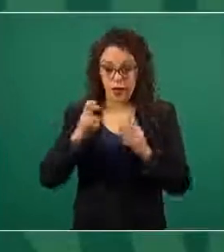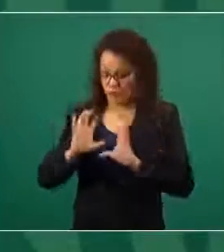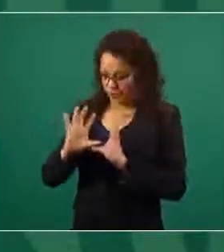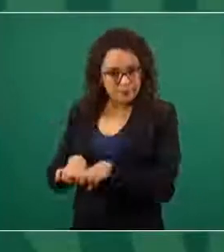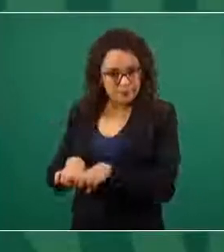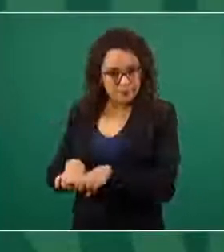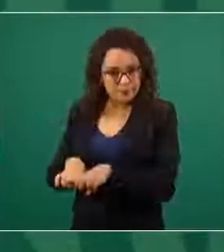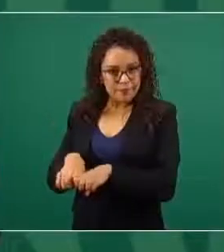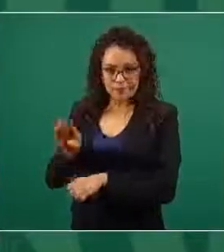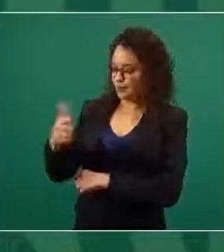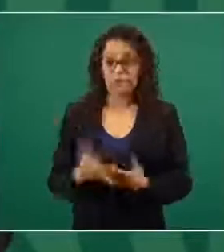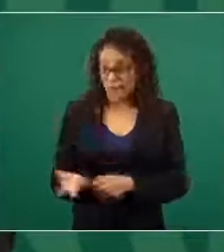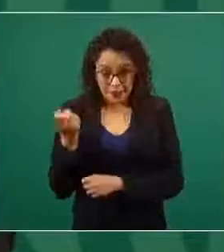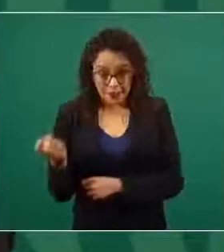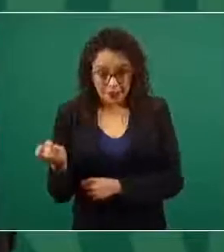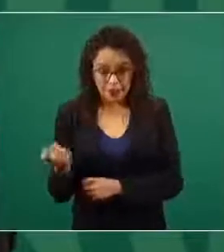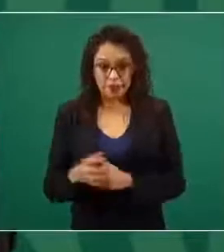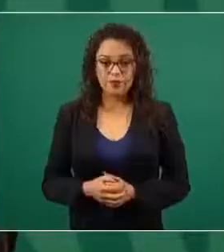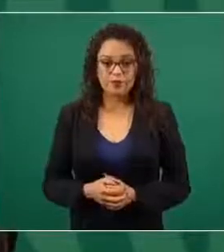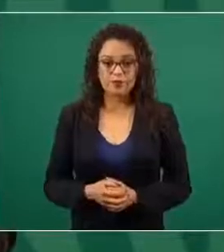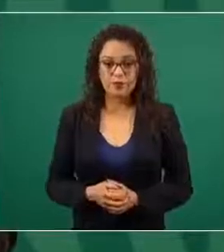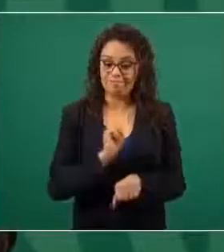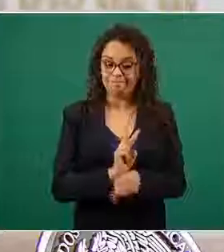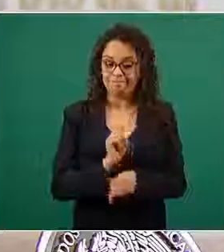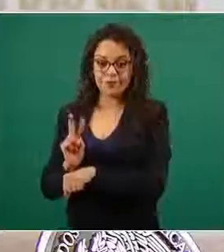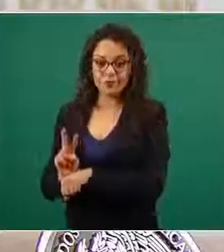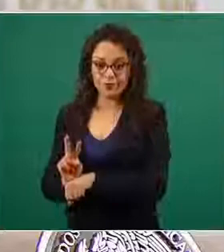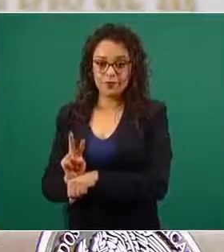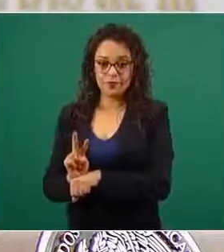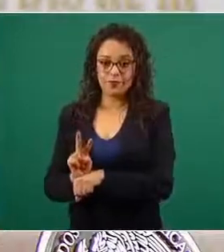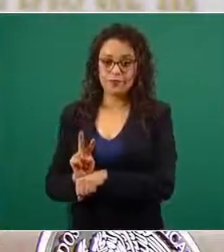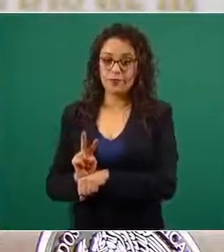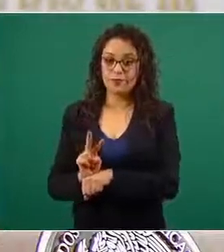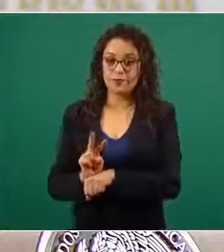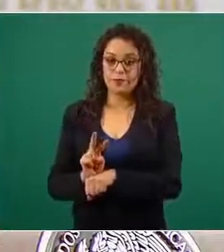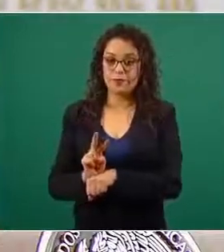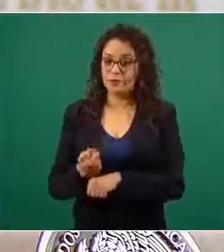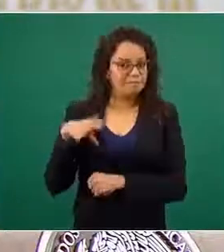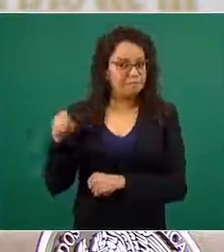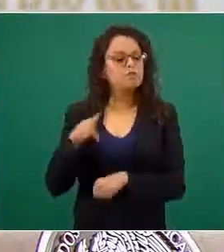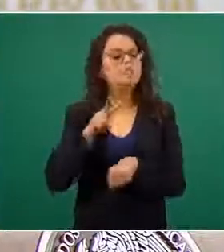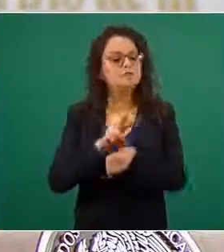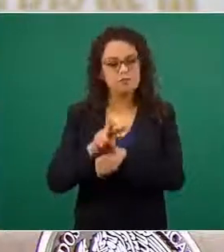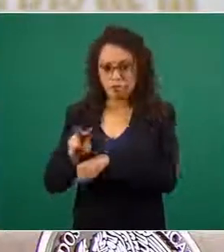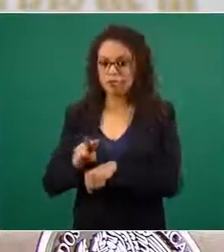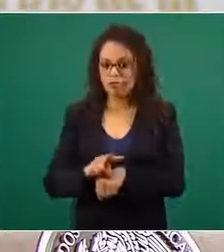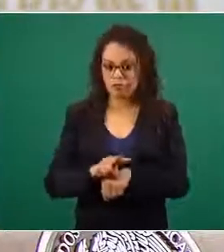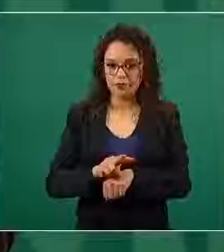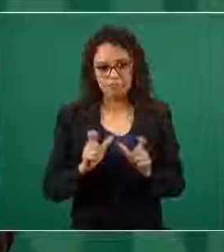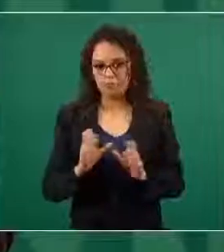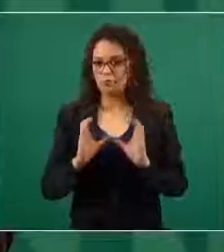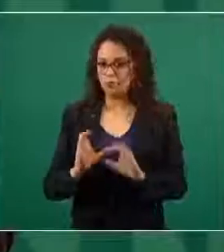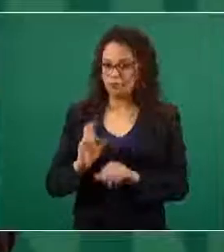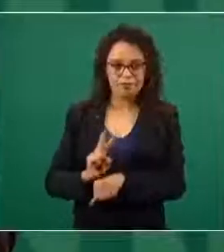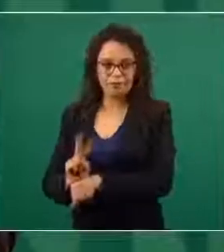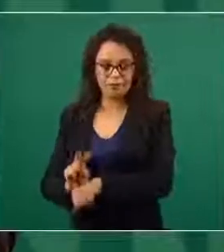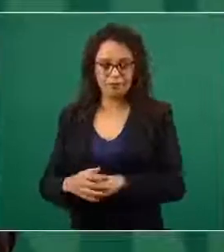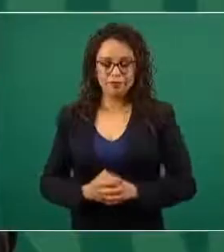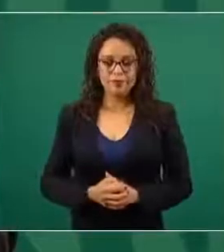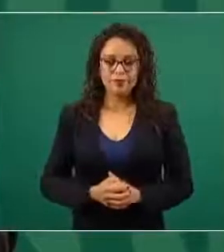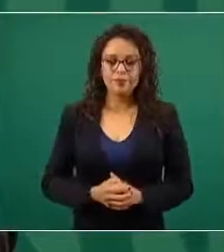integra. Entonces, la brigada va a cuidar que no haya abusos. Todos vamos a cuidar eso.